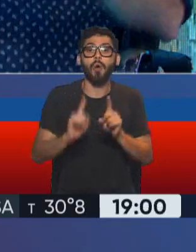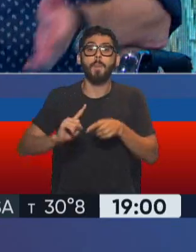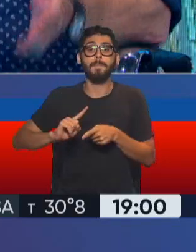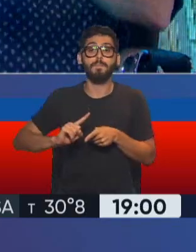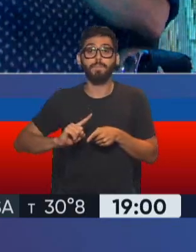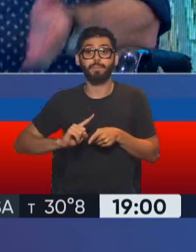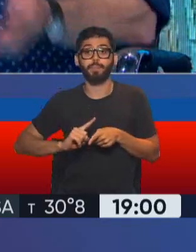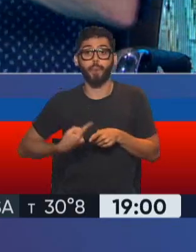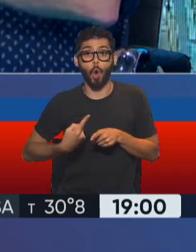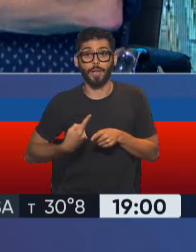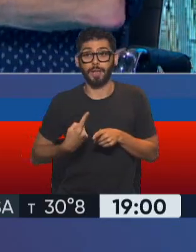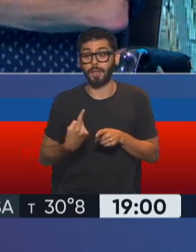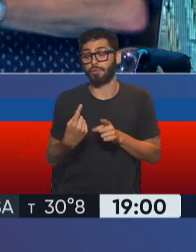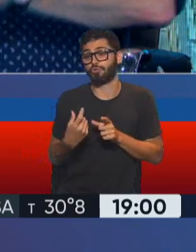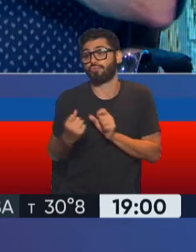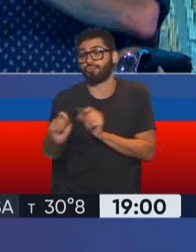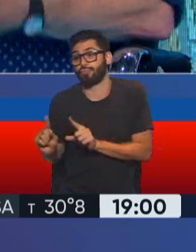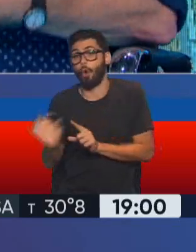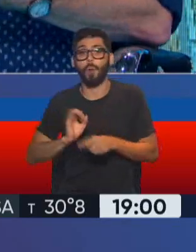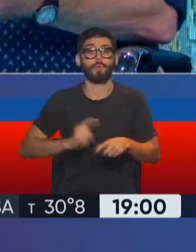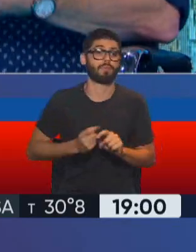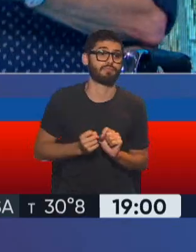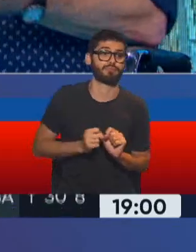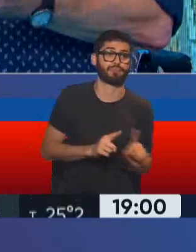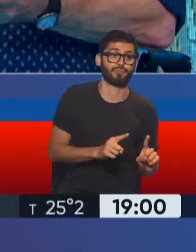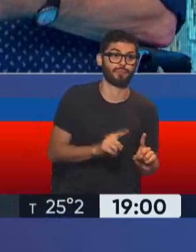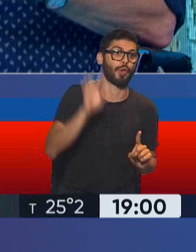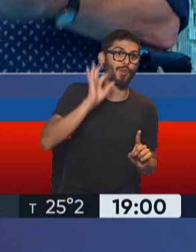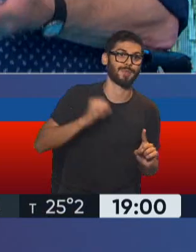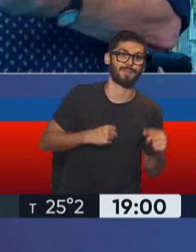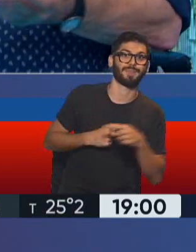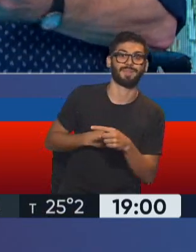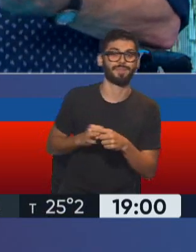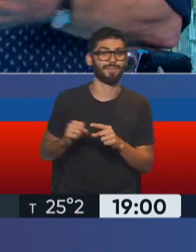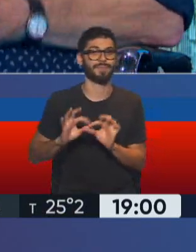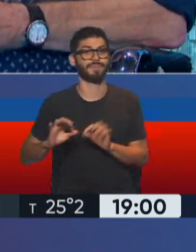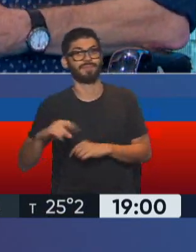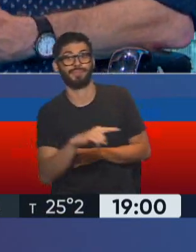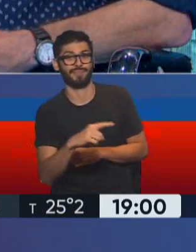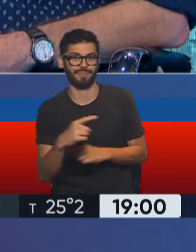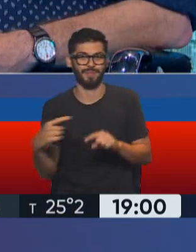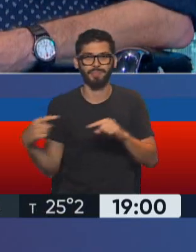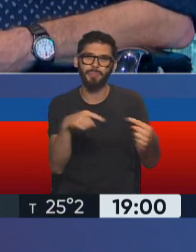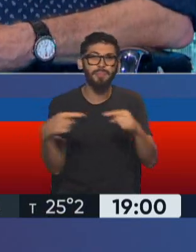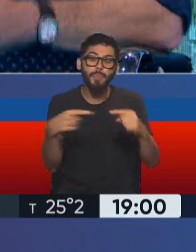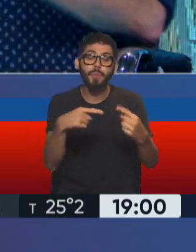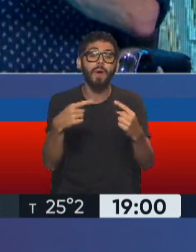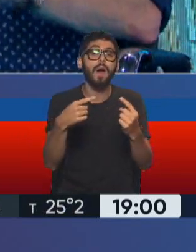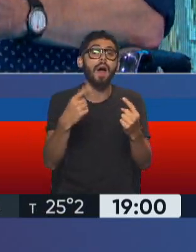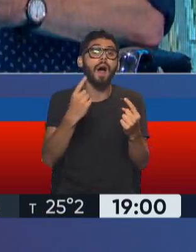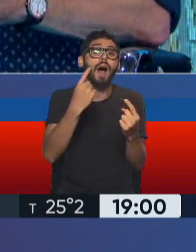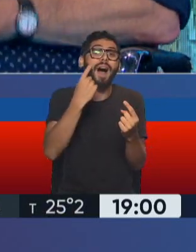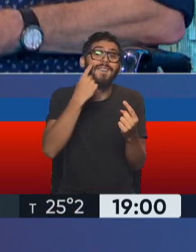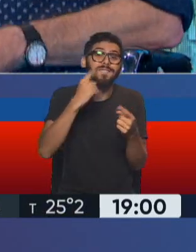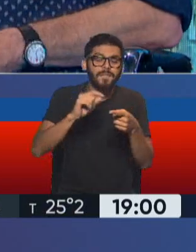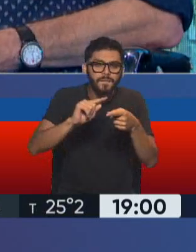políticos afines a uno o a otro a opinar al respecto para ver hasta qué punto dentro